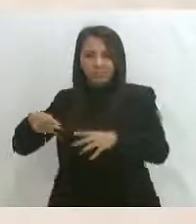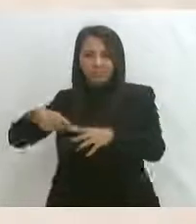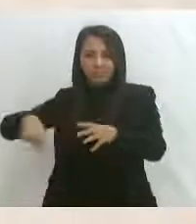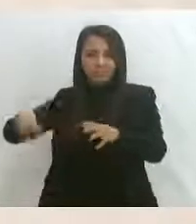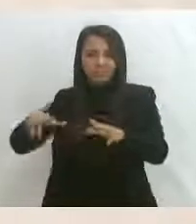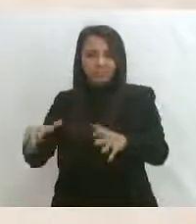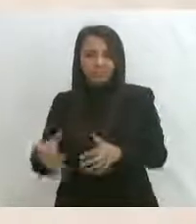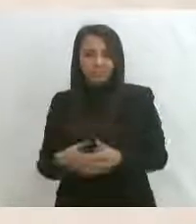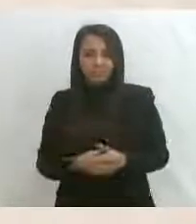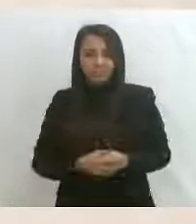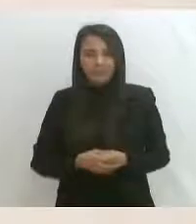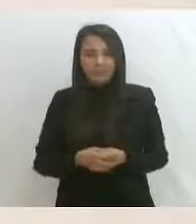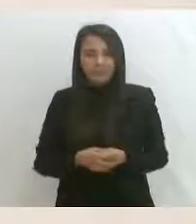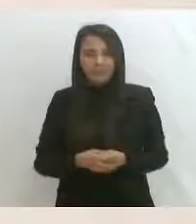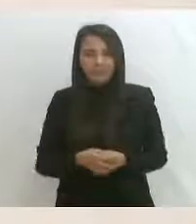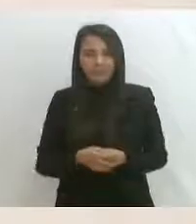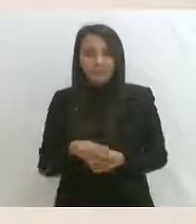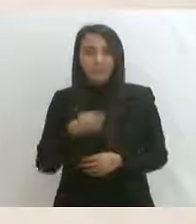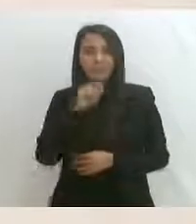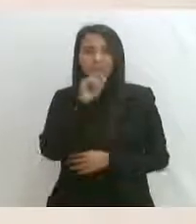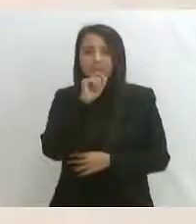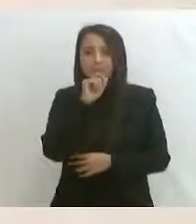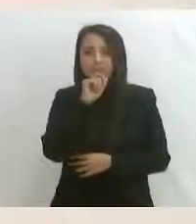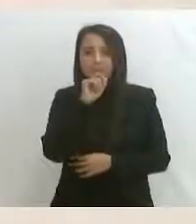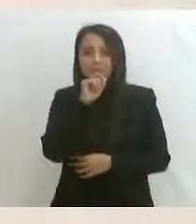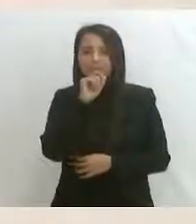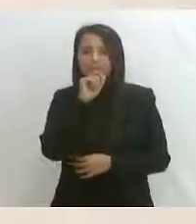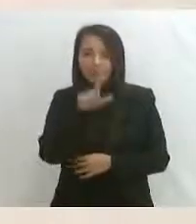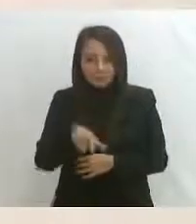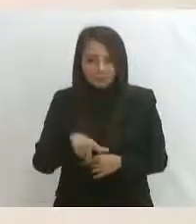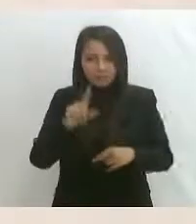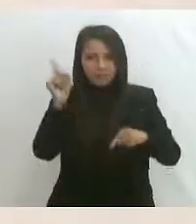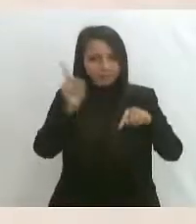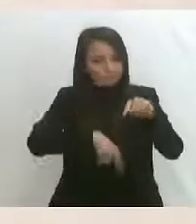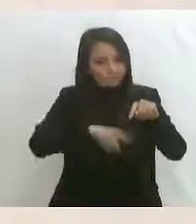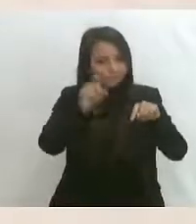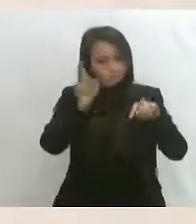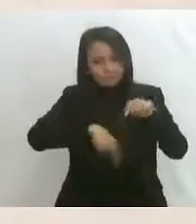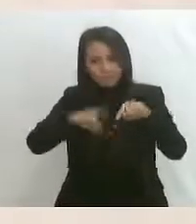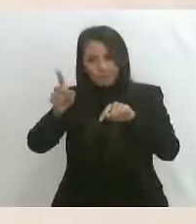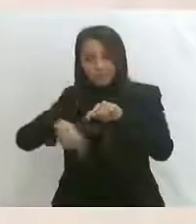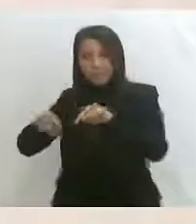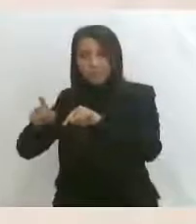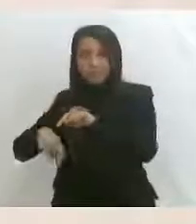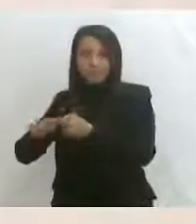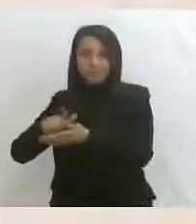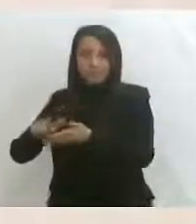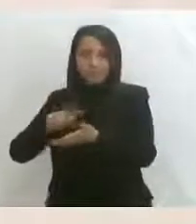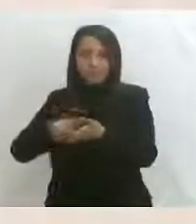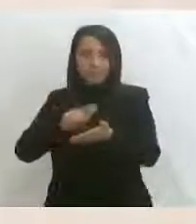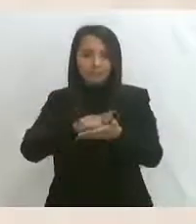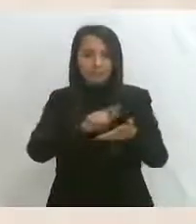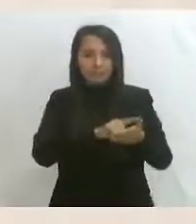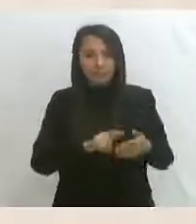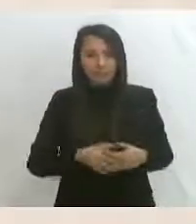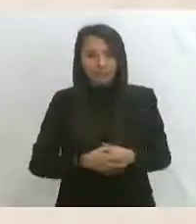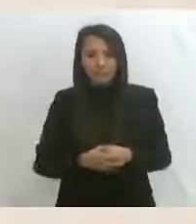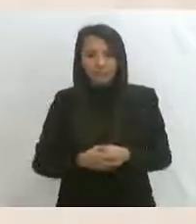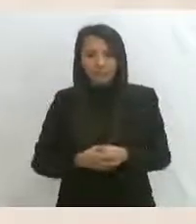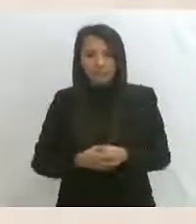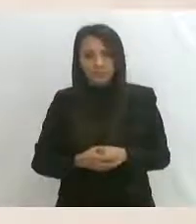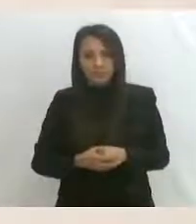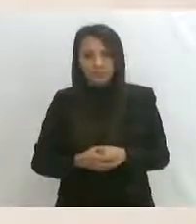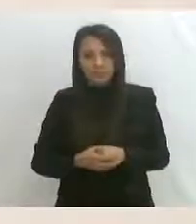También se está limpiando. Los puertos, las